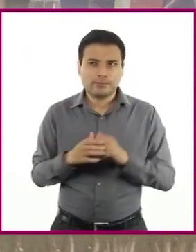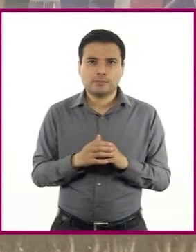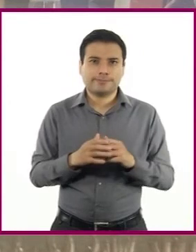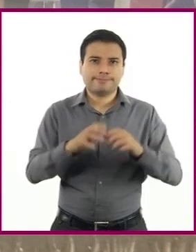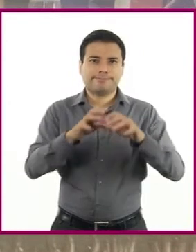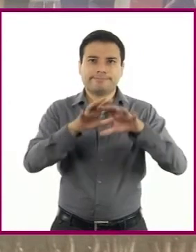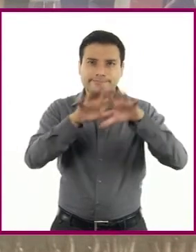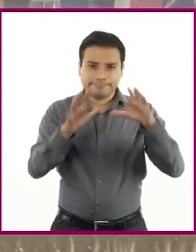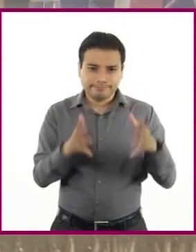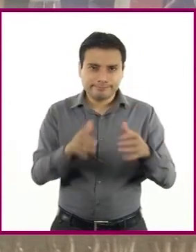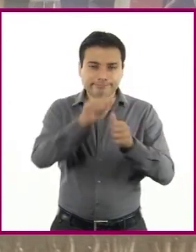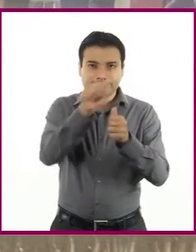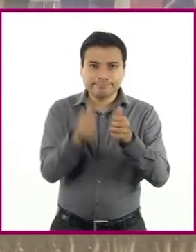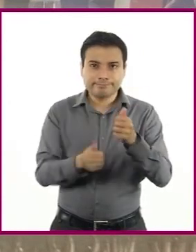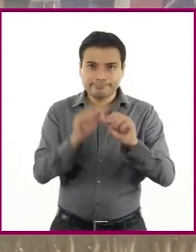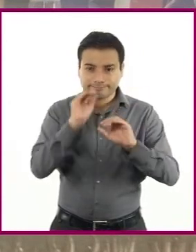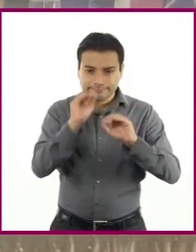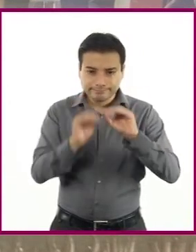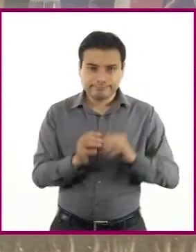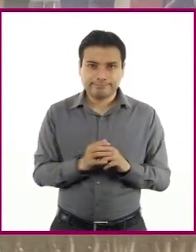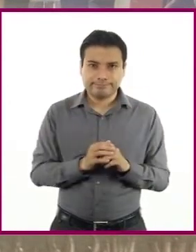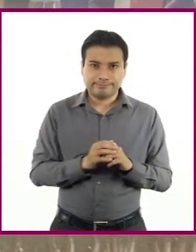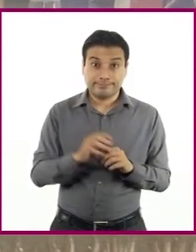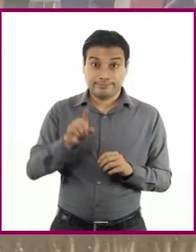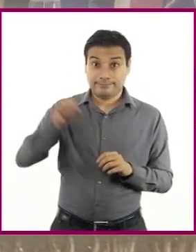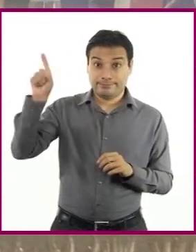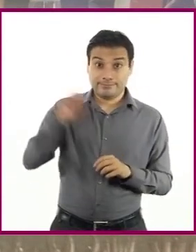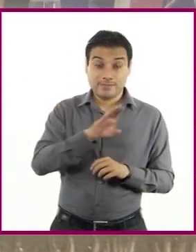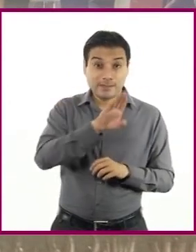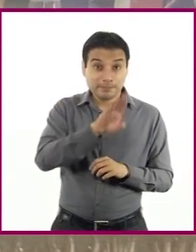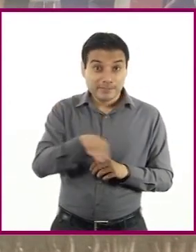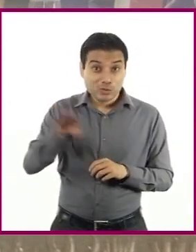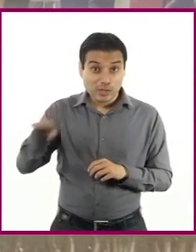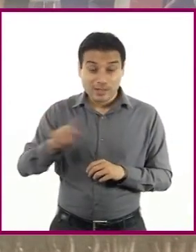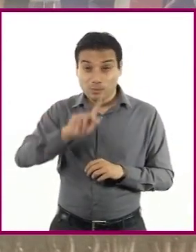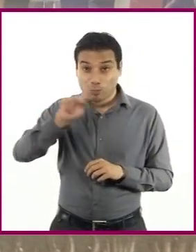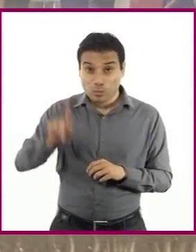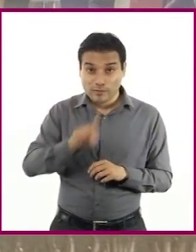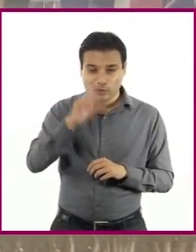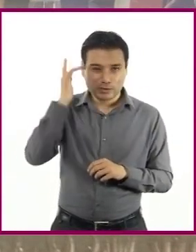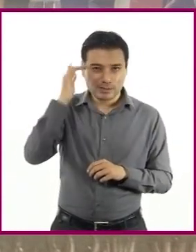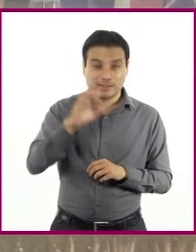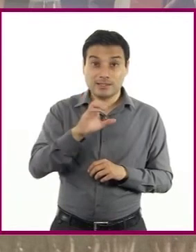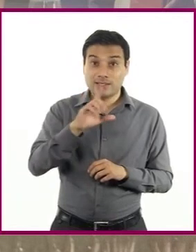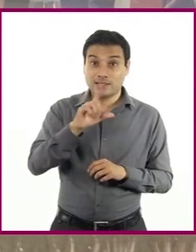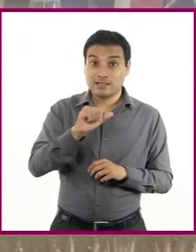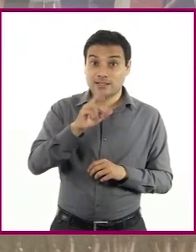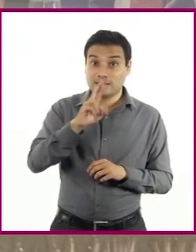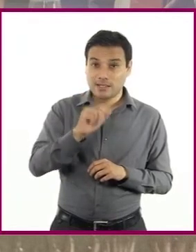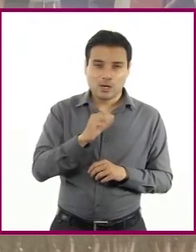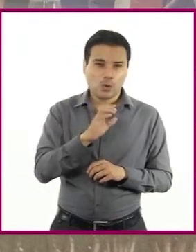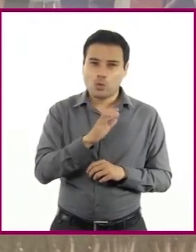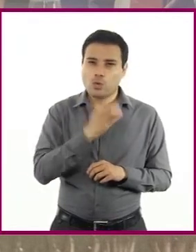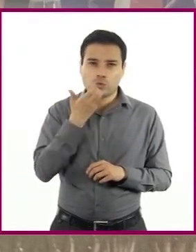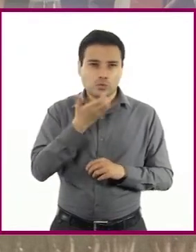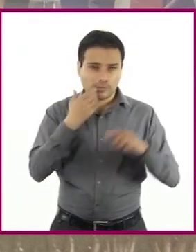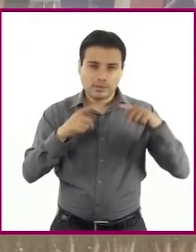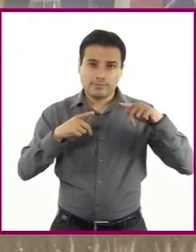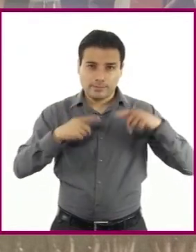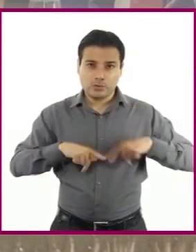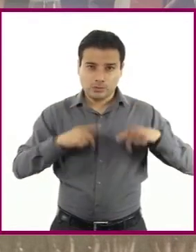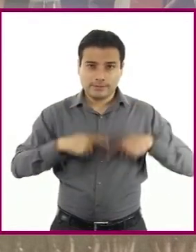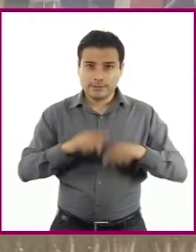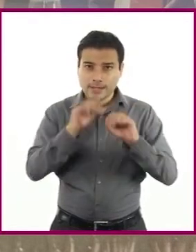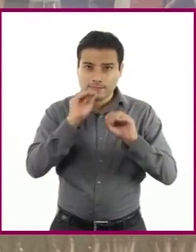artesanías. Santa Clara del Cobre, en Michoacán, es un pueblo mágico reconocido a nivel internacional por la creación de